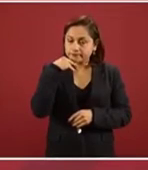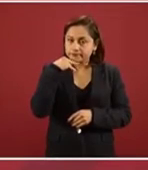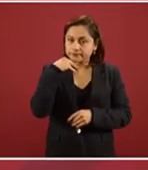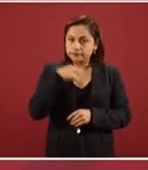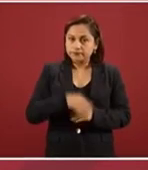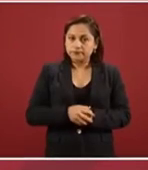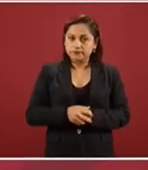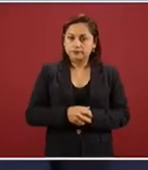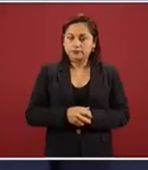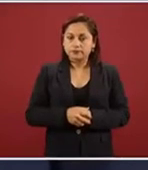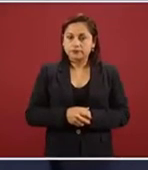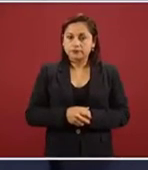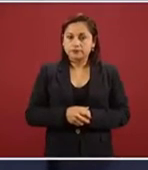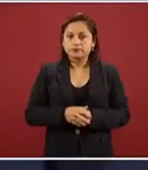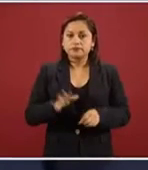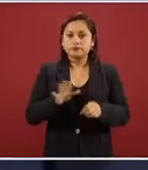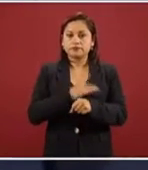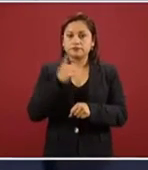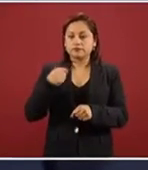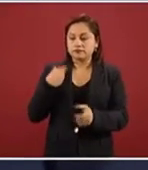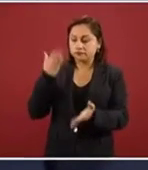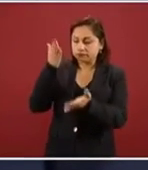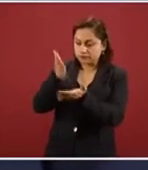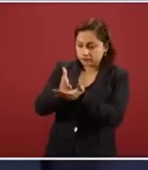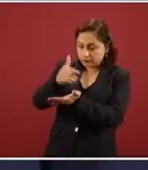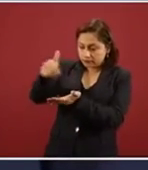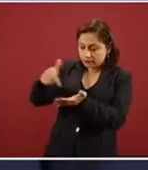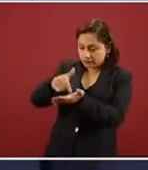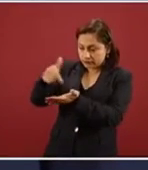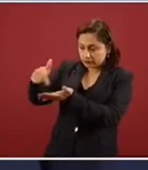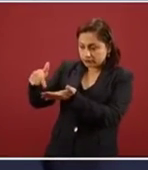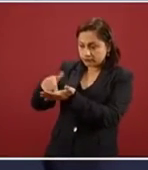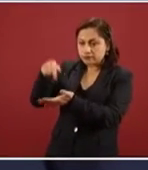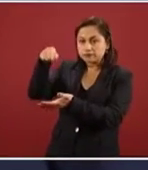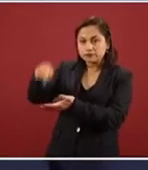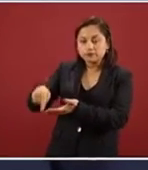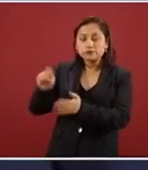porque fuimos a ejidos donde está el programa Sembrando Vida